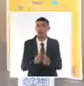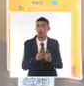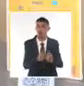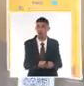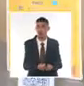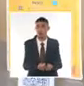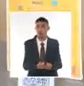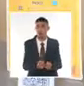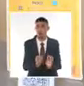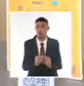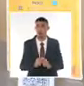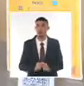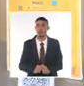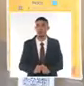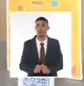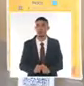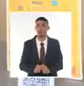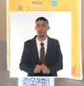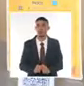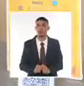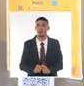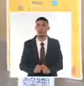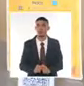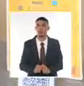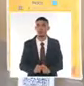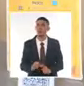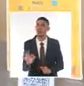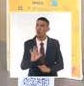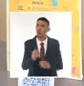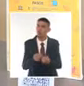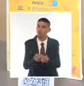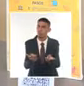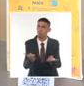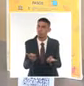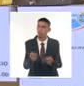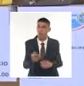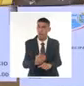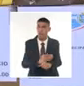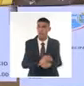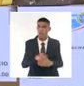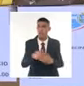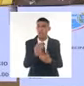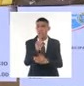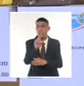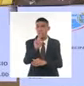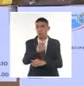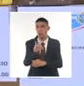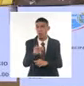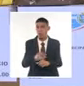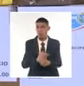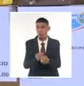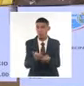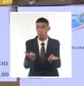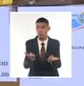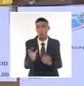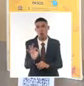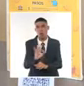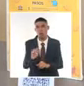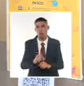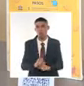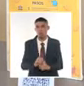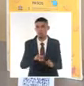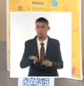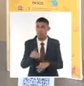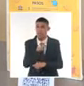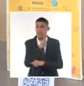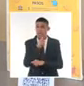aunque se garantiza no se va a poder entregar antes del día 29 en todos los territorios. En cuanto al aceite, el director de venta de